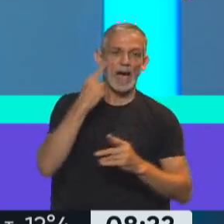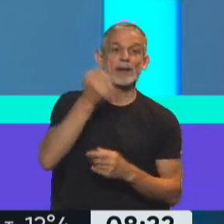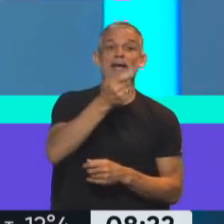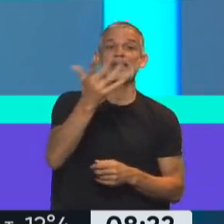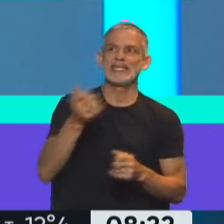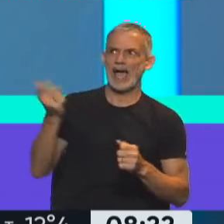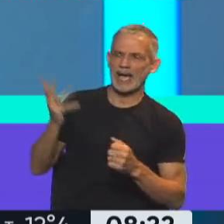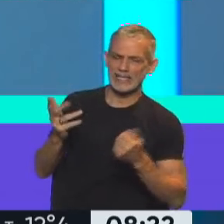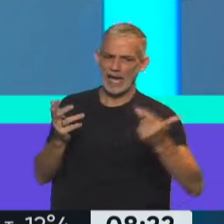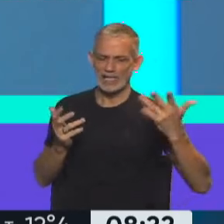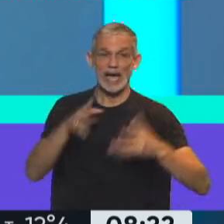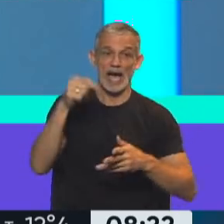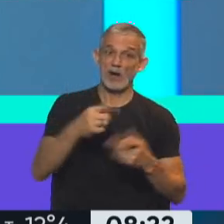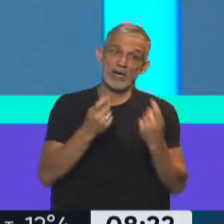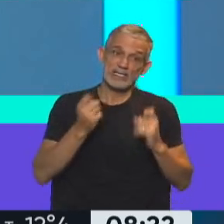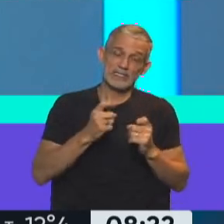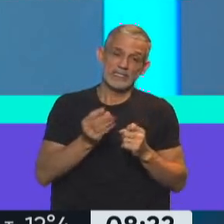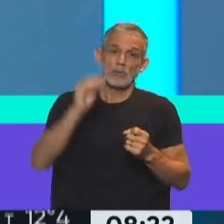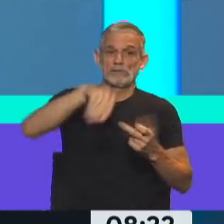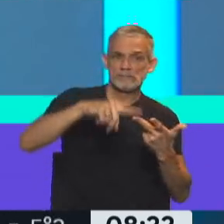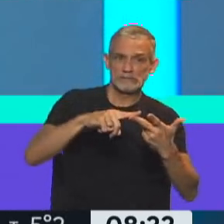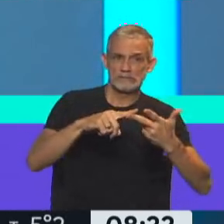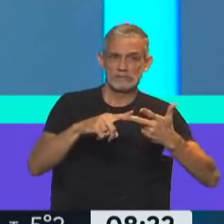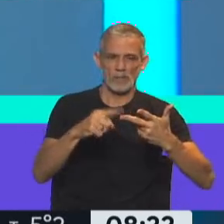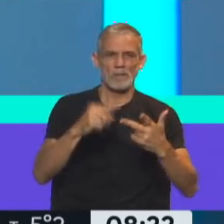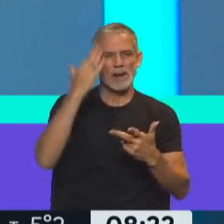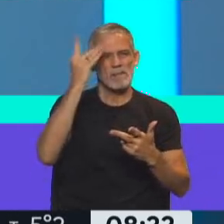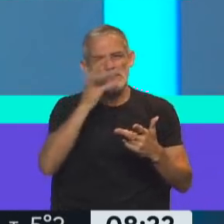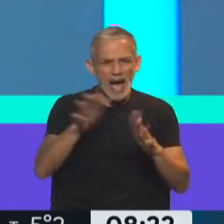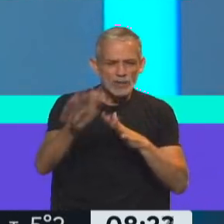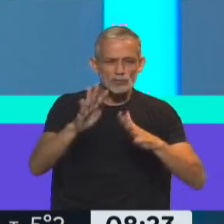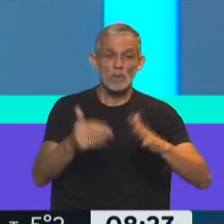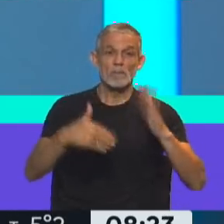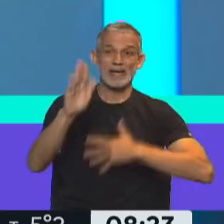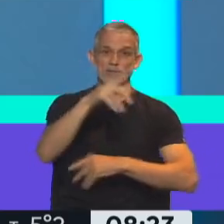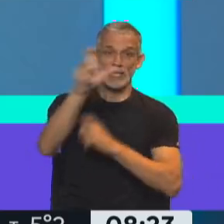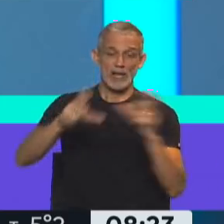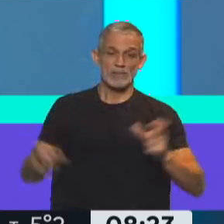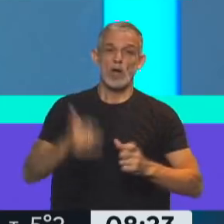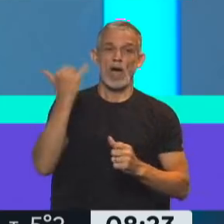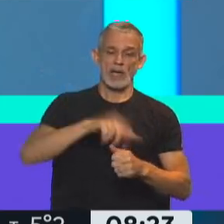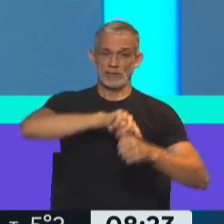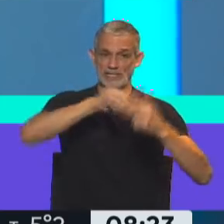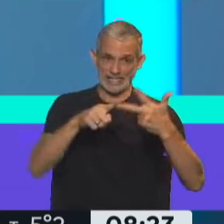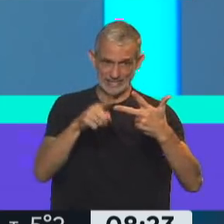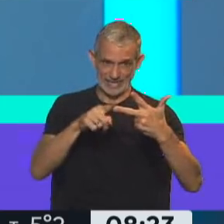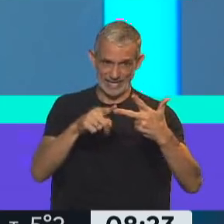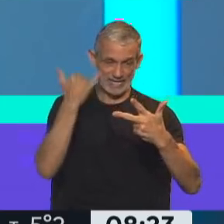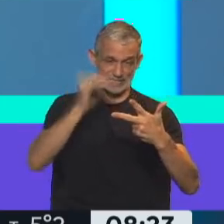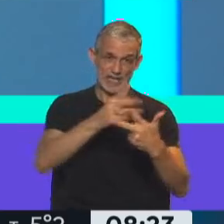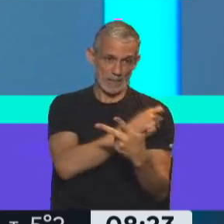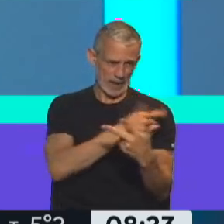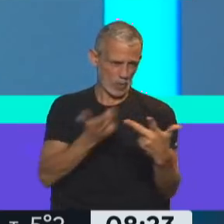que necesitemos. Ahora necesitamos los refuerzos. La idea es que para marzo la mayoría de la población tenga la tercera dosis, el